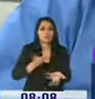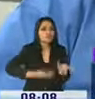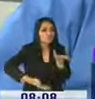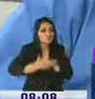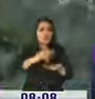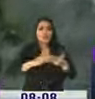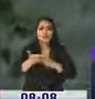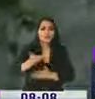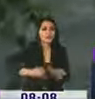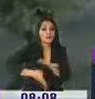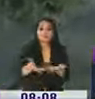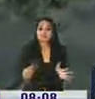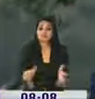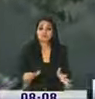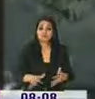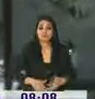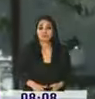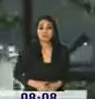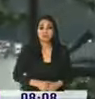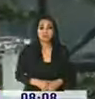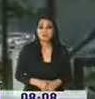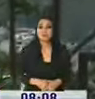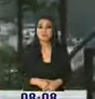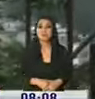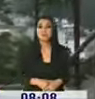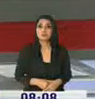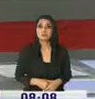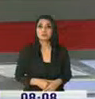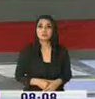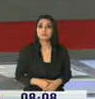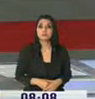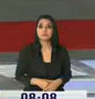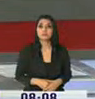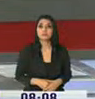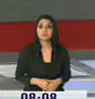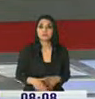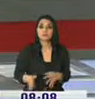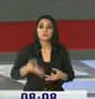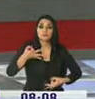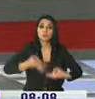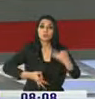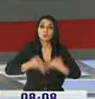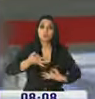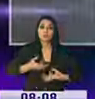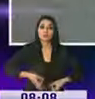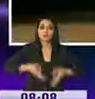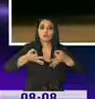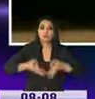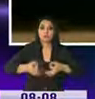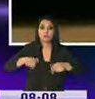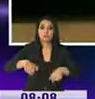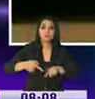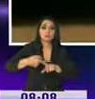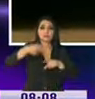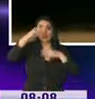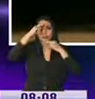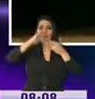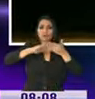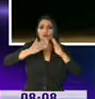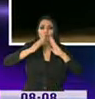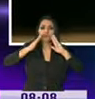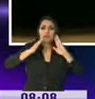la comunidad. En Quito informó Andrea Valarezo. Un juez ratifica lo que aquí en este, el primer noticiero de la comunidad, hemos